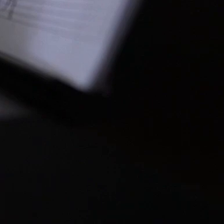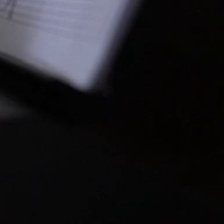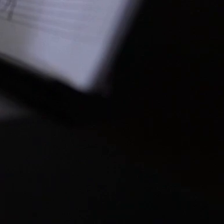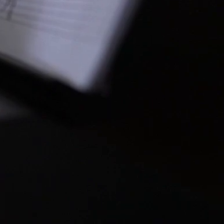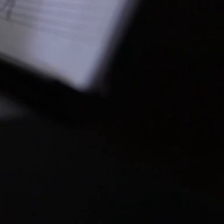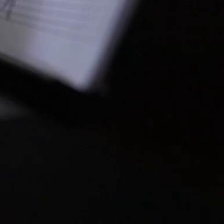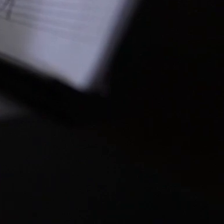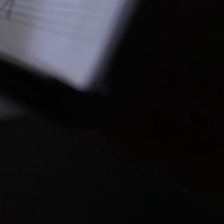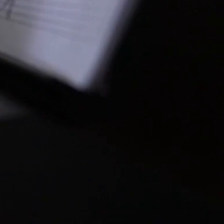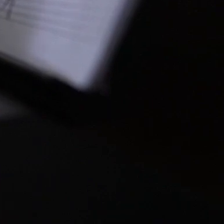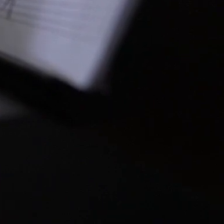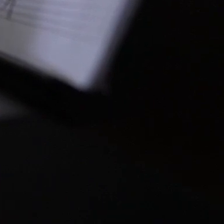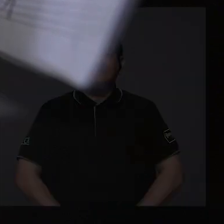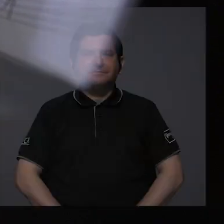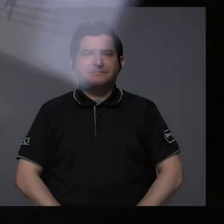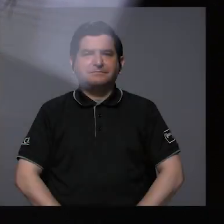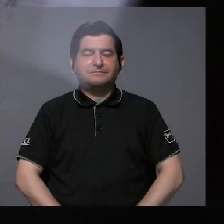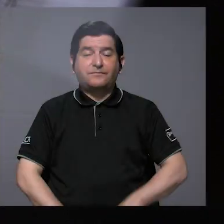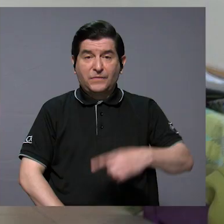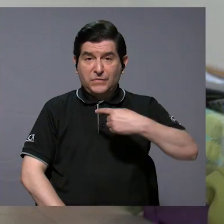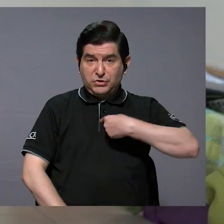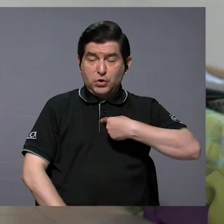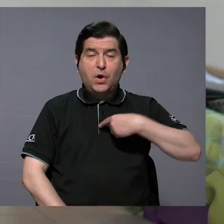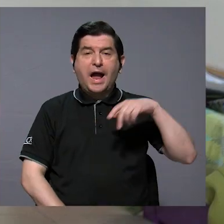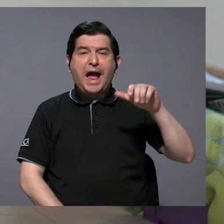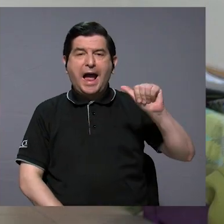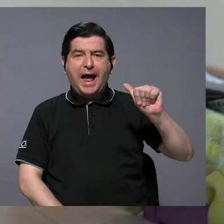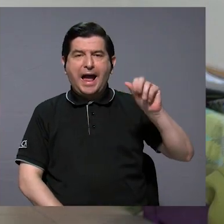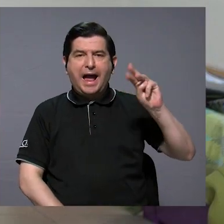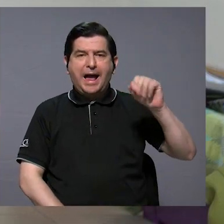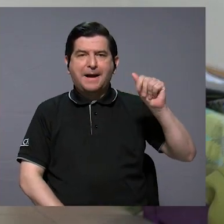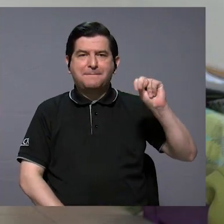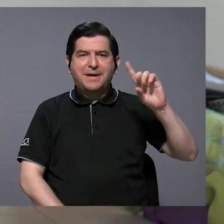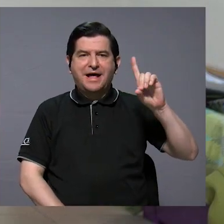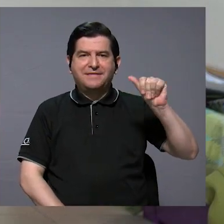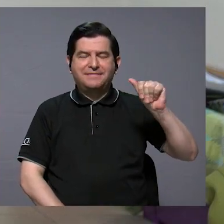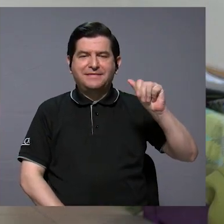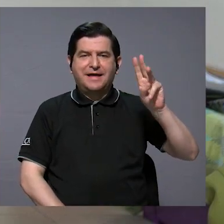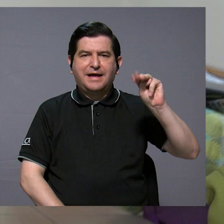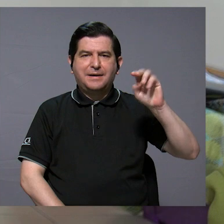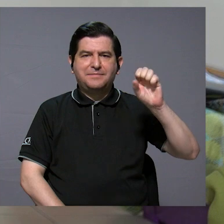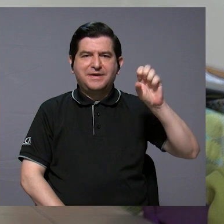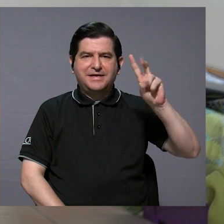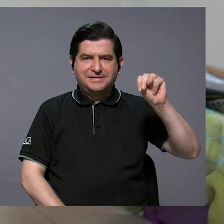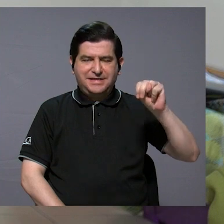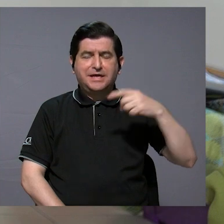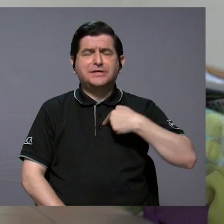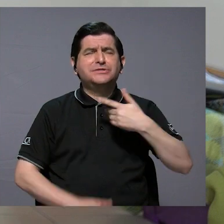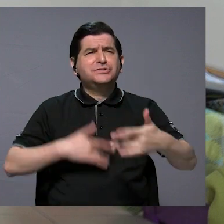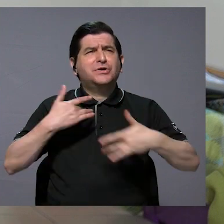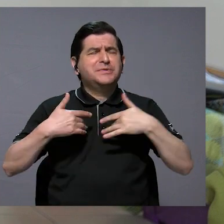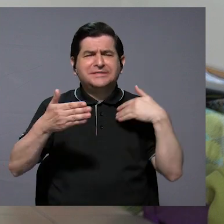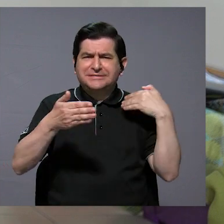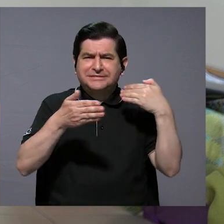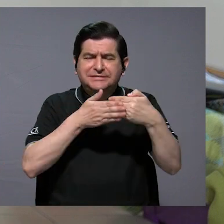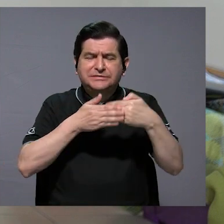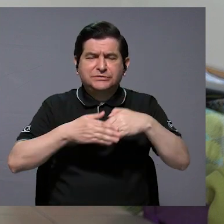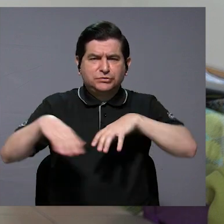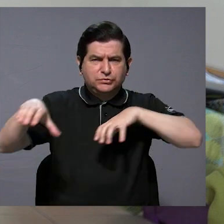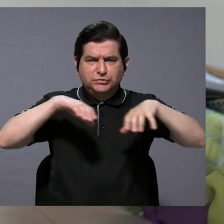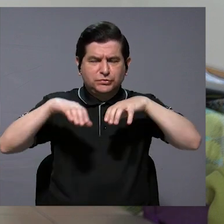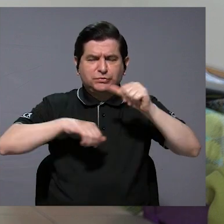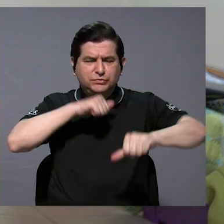asesinadas en los pasos de protesta. Yo soy Amanda Mesén Badilla y me siento